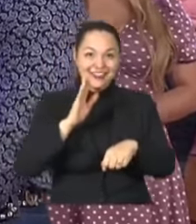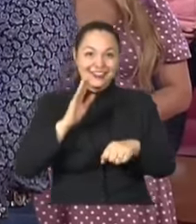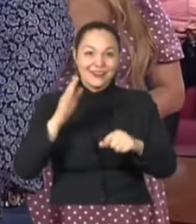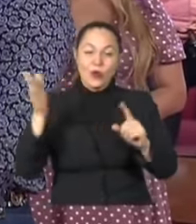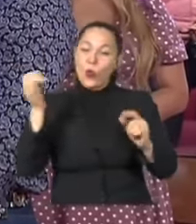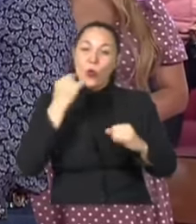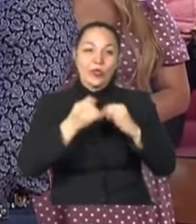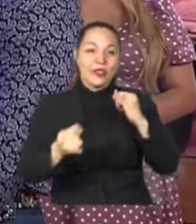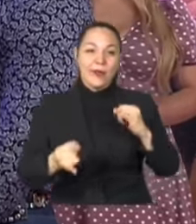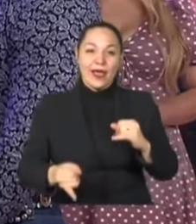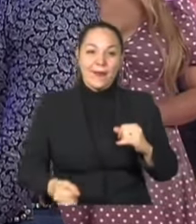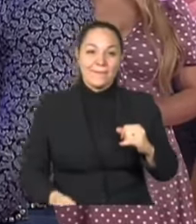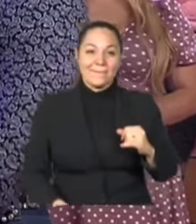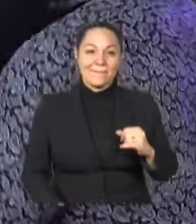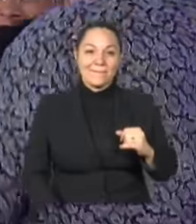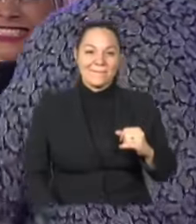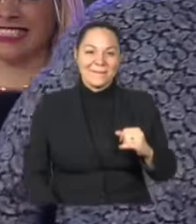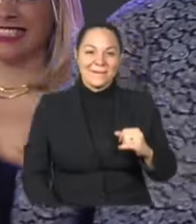Última.